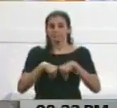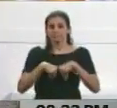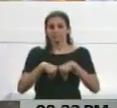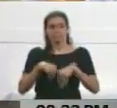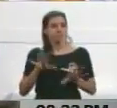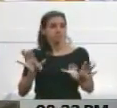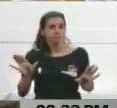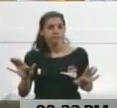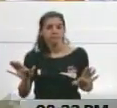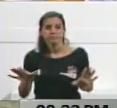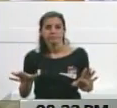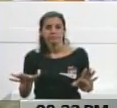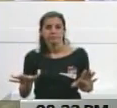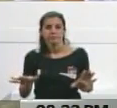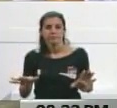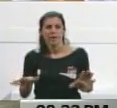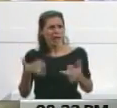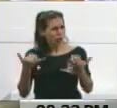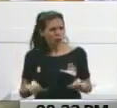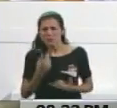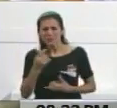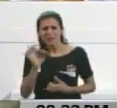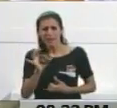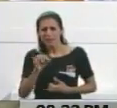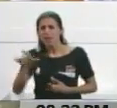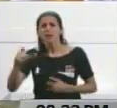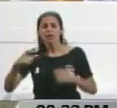Pero, Almugre, tú no te vas a pronunciar sobre eso.